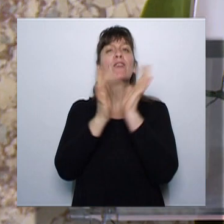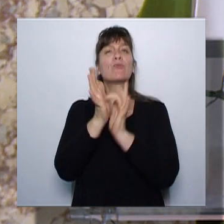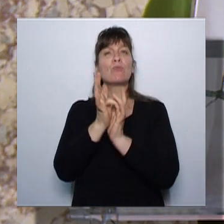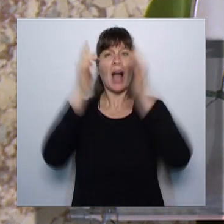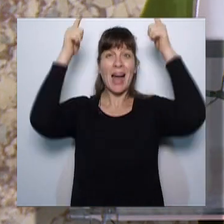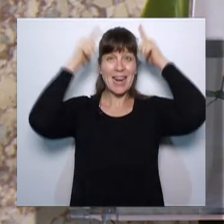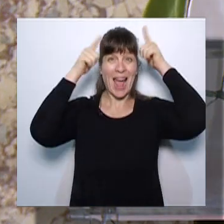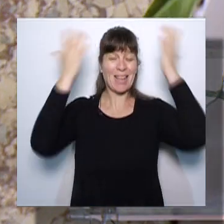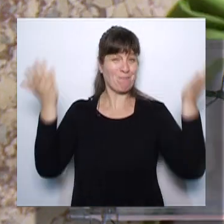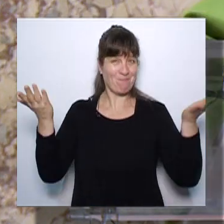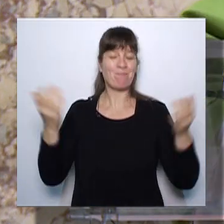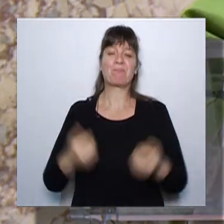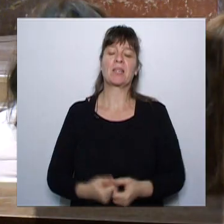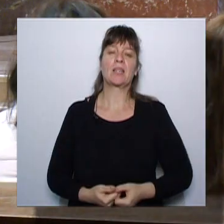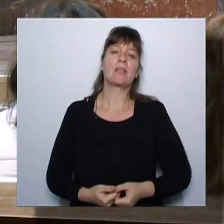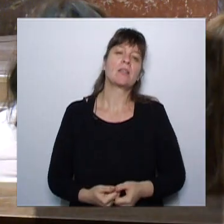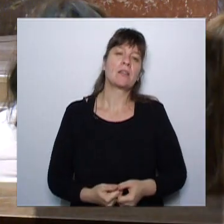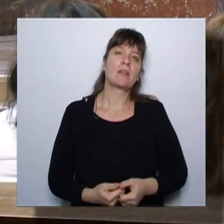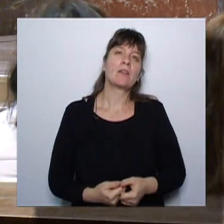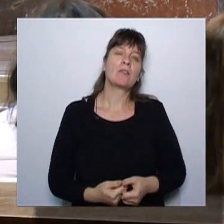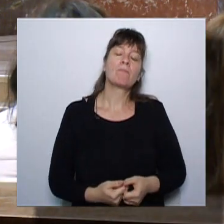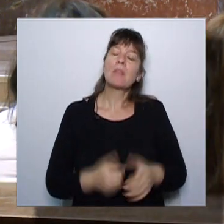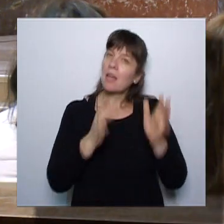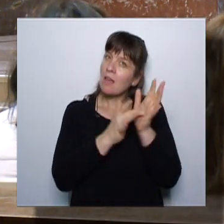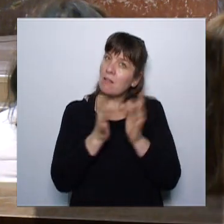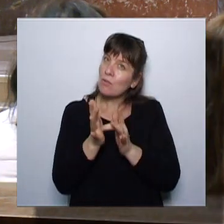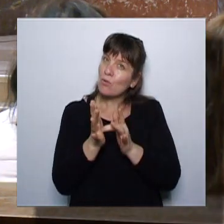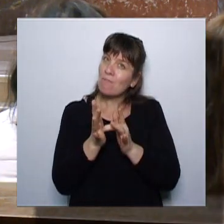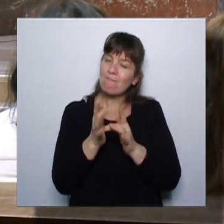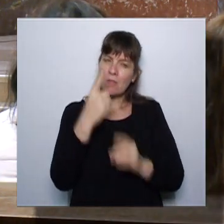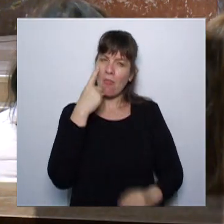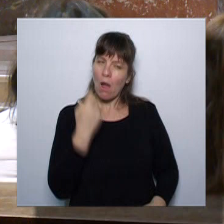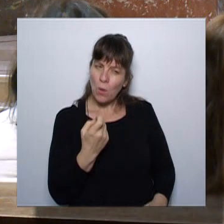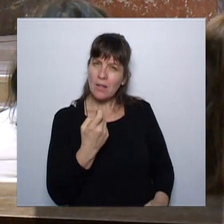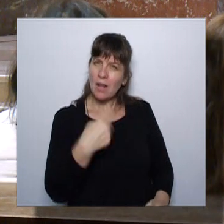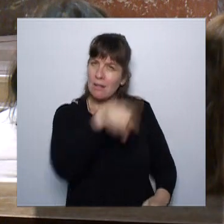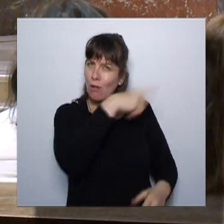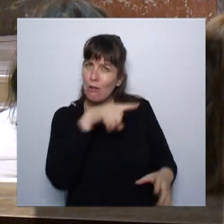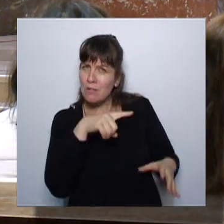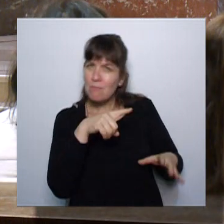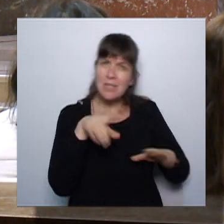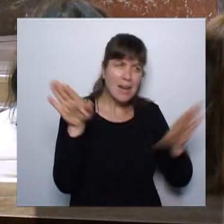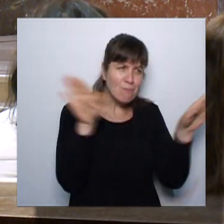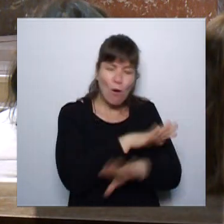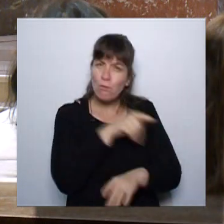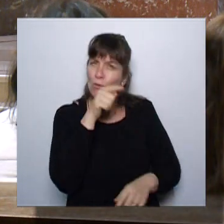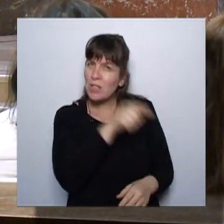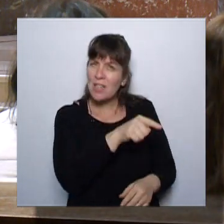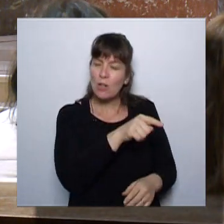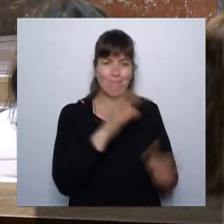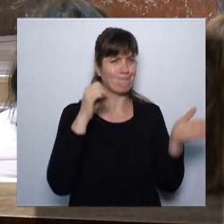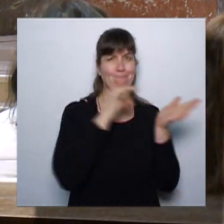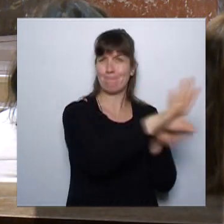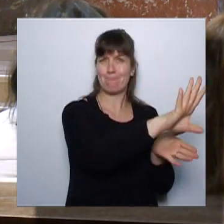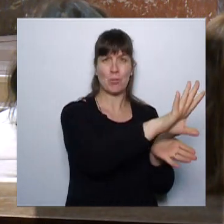un rey temporal jesús que se da cuenta que están todos ahí equivocadamente no